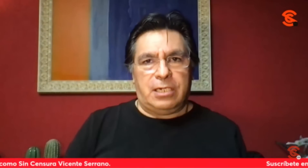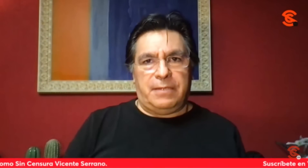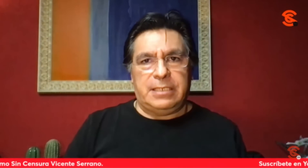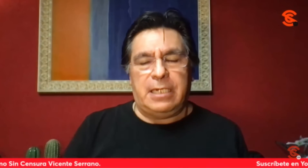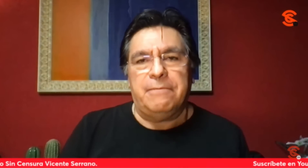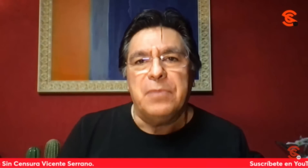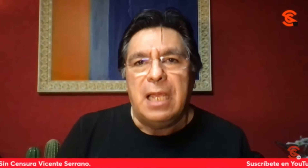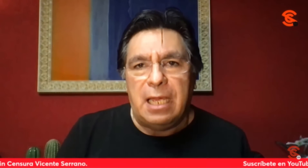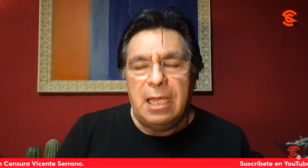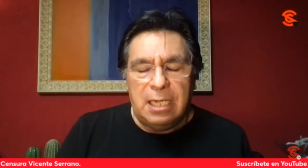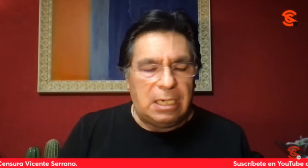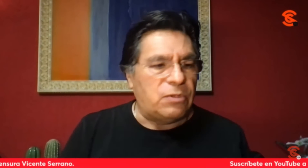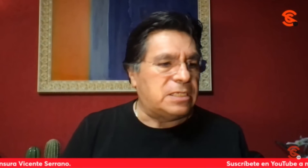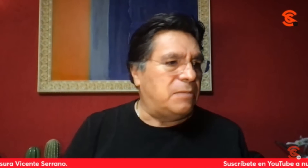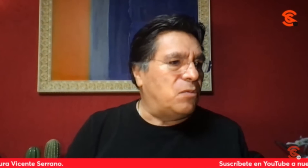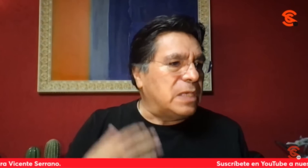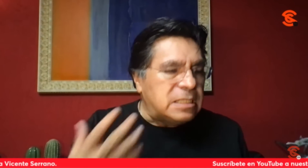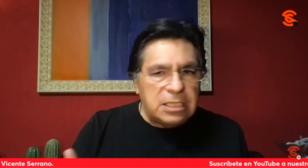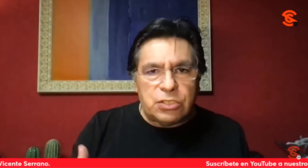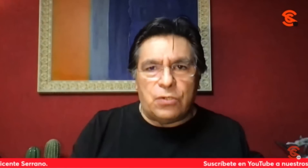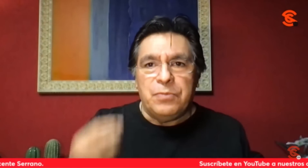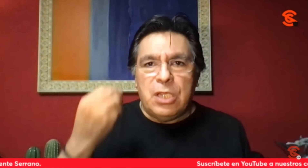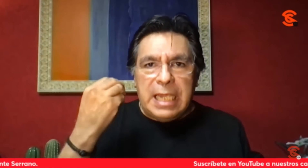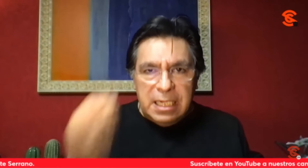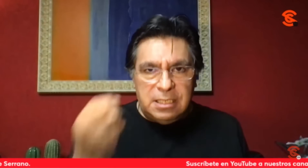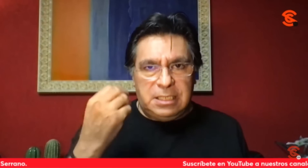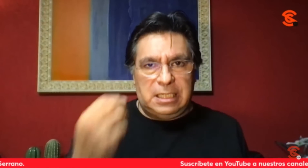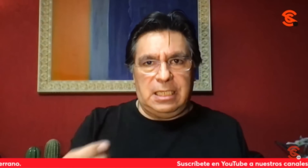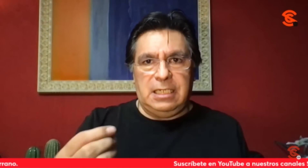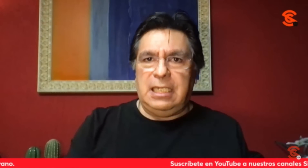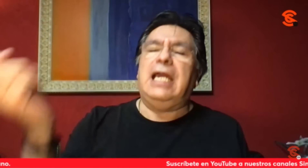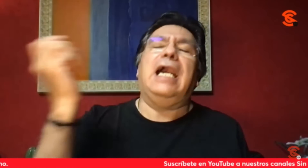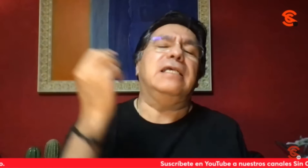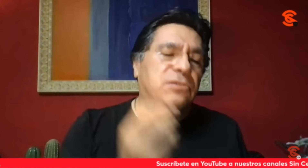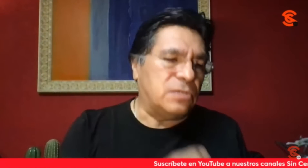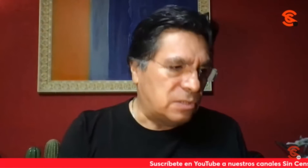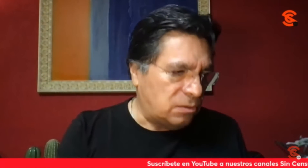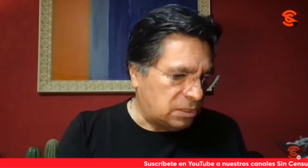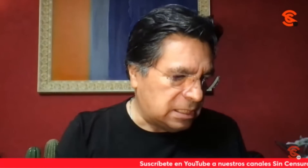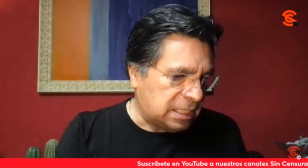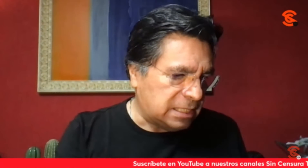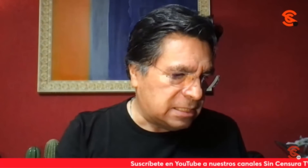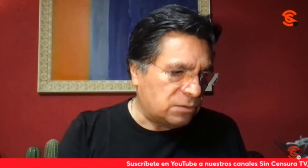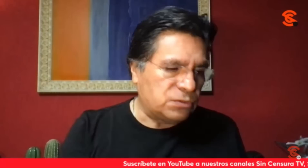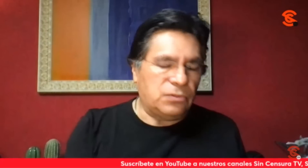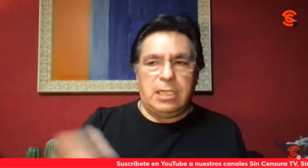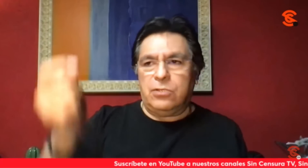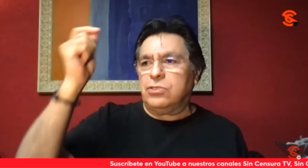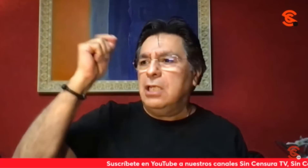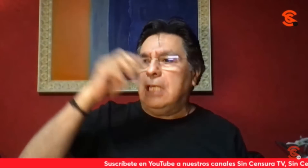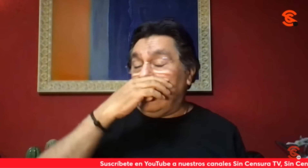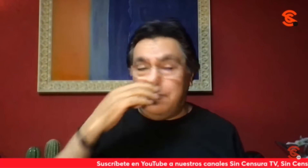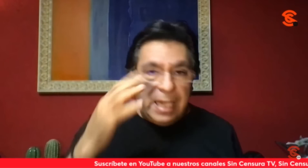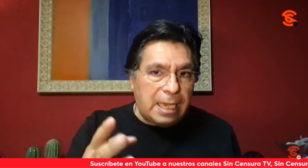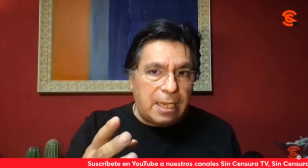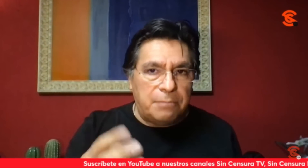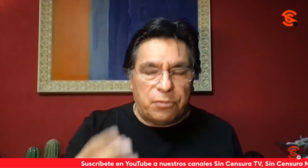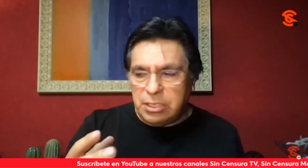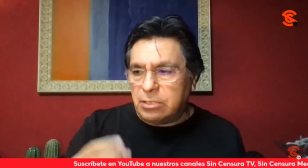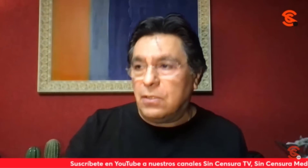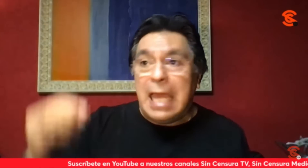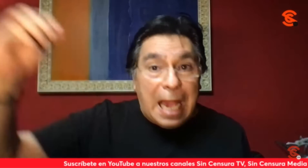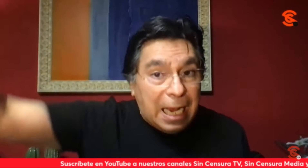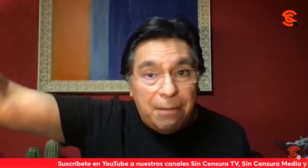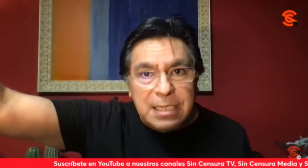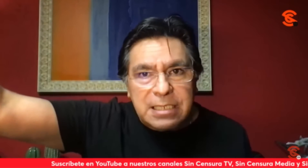consiguió rebasar a Claudia Sheinbaum. Insisto, esta estrategia ha sido utilizada en Estados Unidos, es vieja,